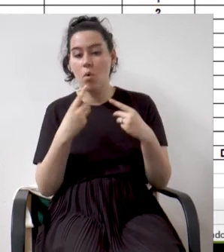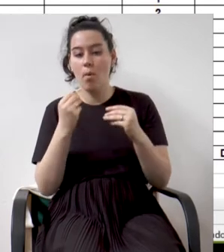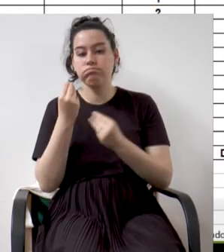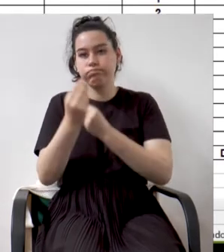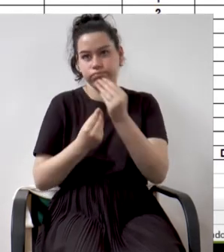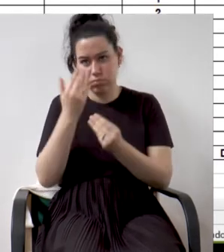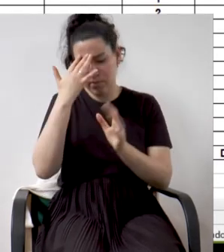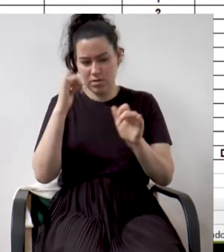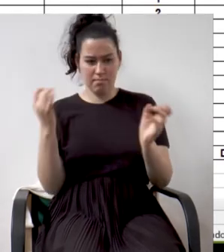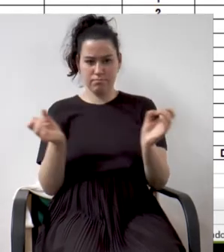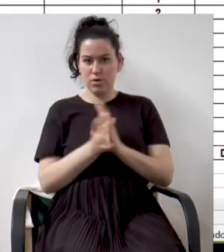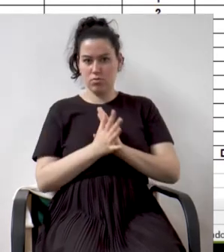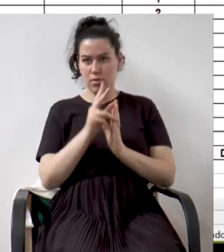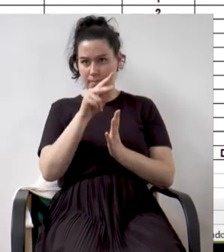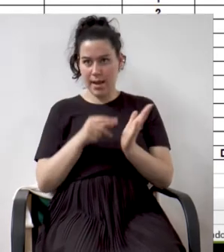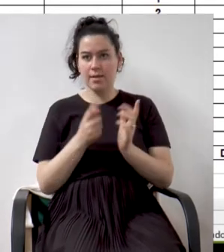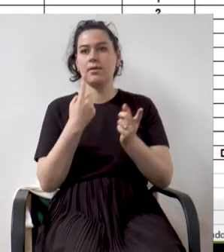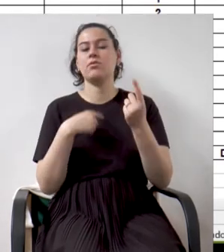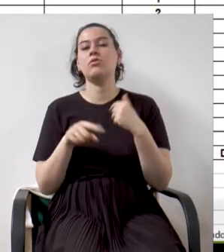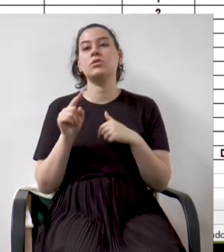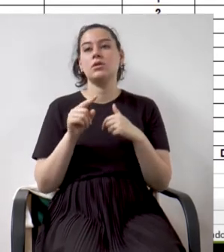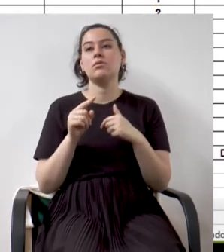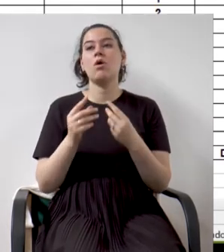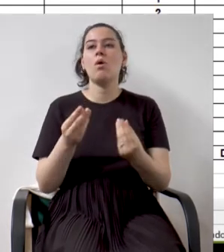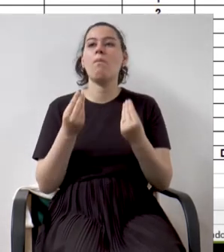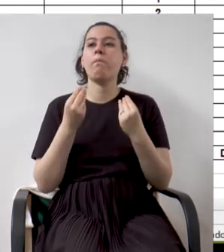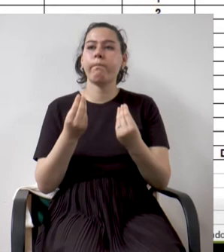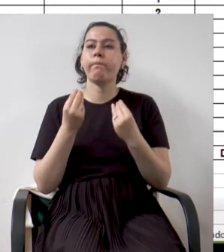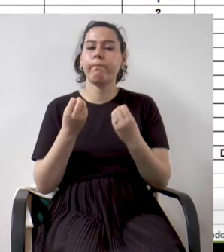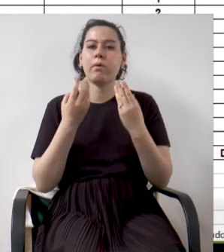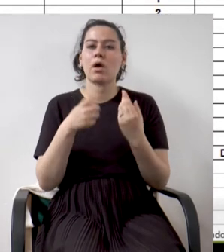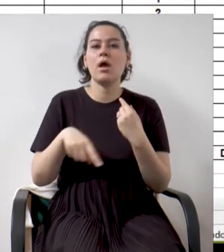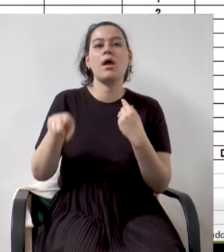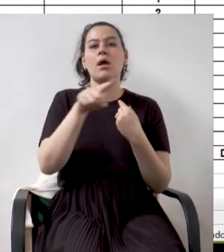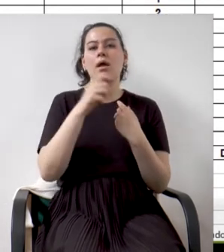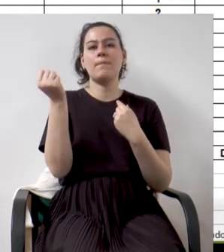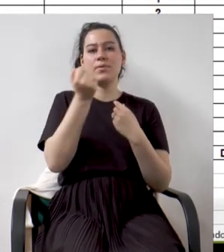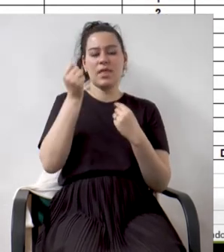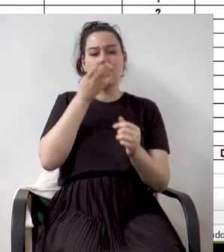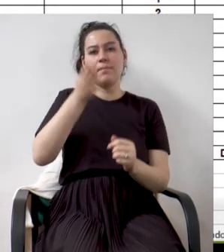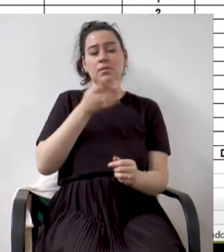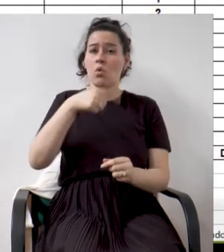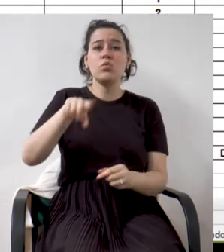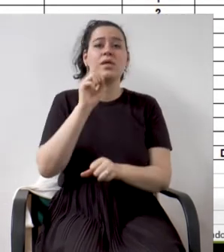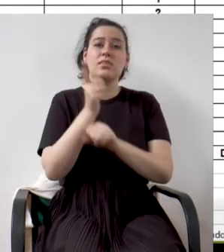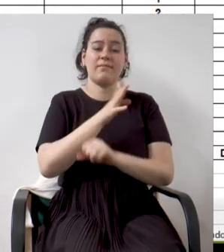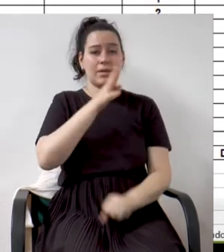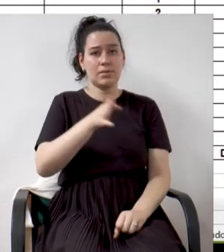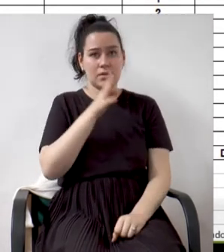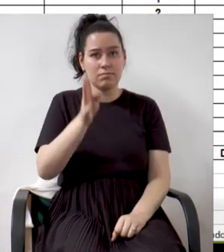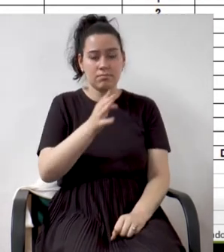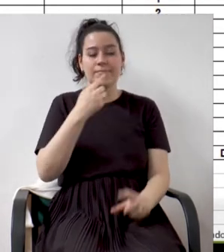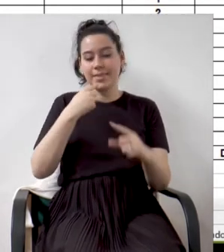pero están aprobados. Entonces, ¿por qué es importante que ustedes participen? Ustedes tienen que participar, en la sala